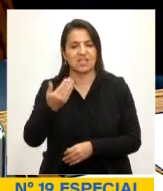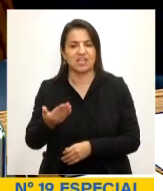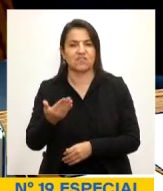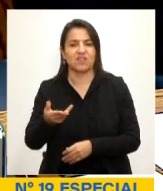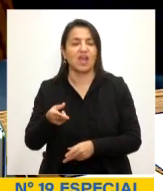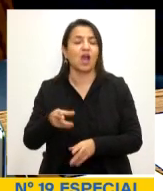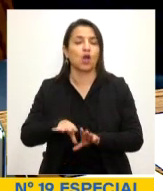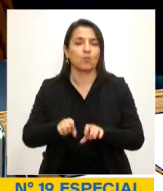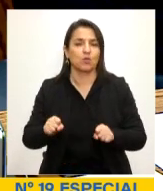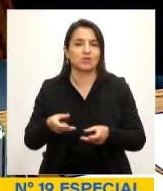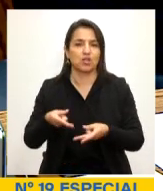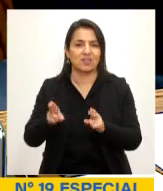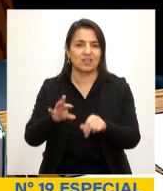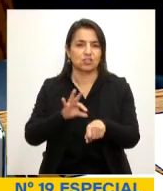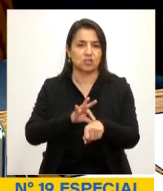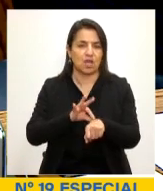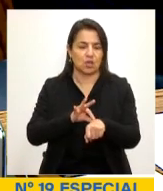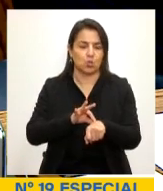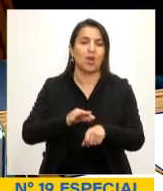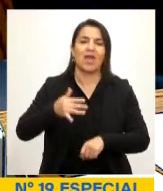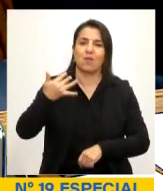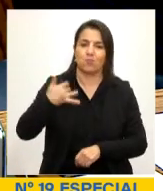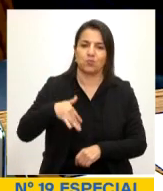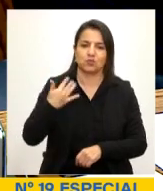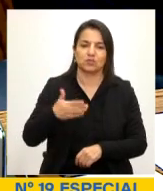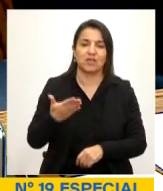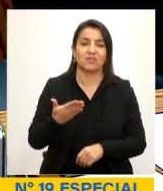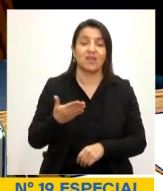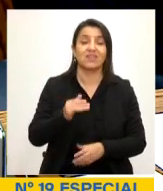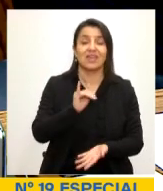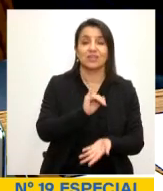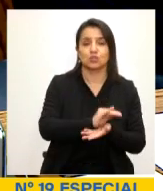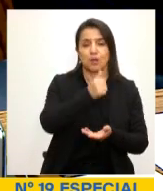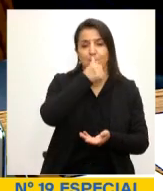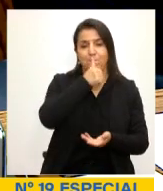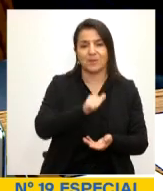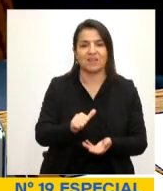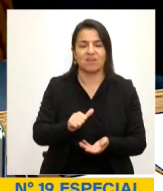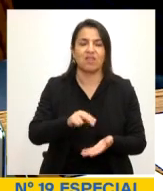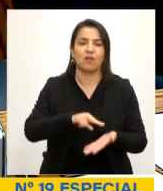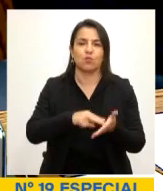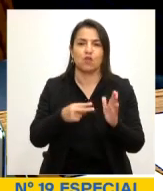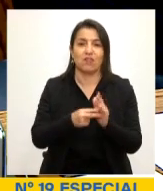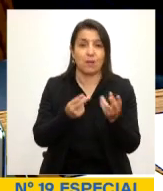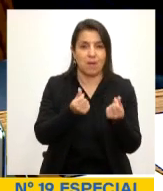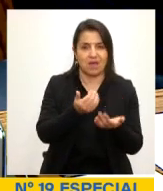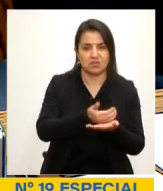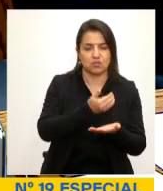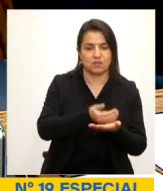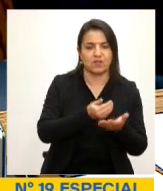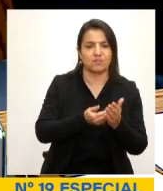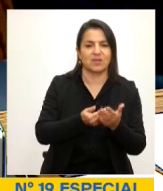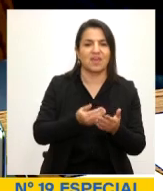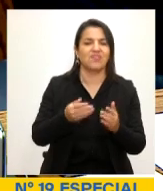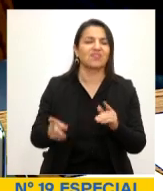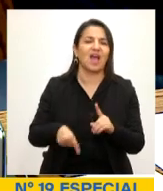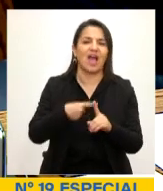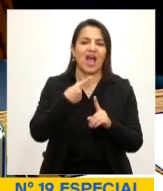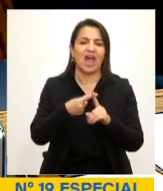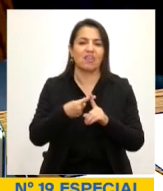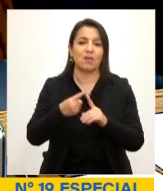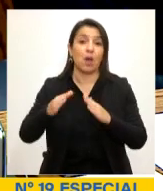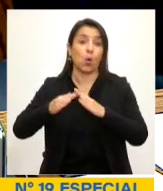fundamental el asegurador privado Sin lugar a duda enfrente una crisis de solvencia aumentada por fallos judiciales